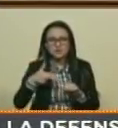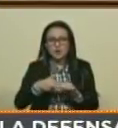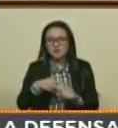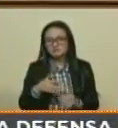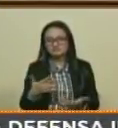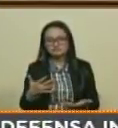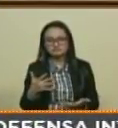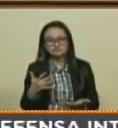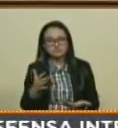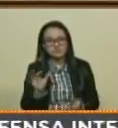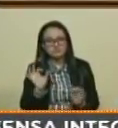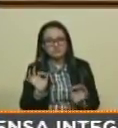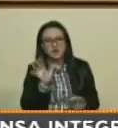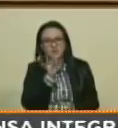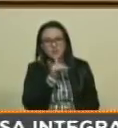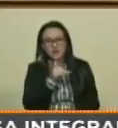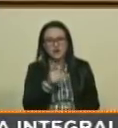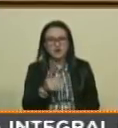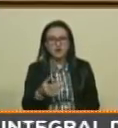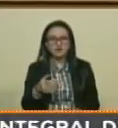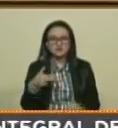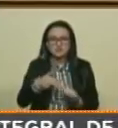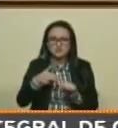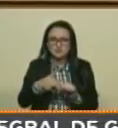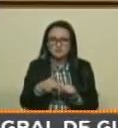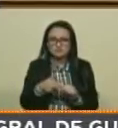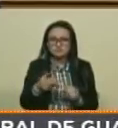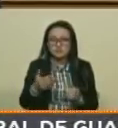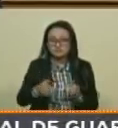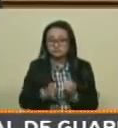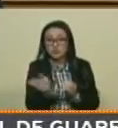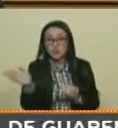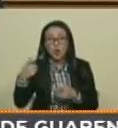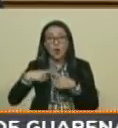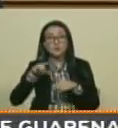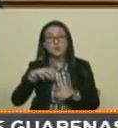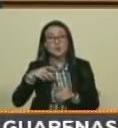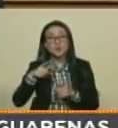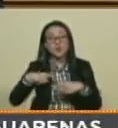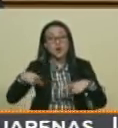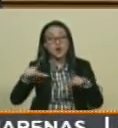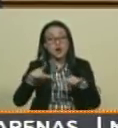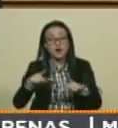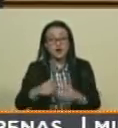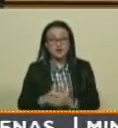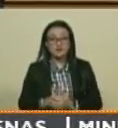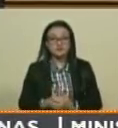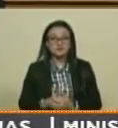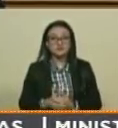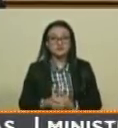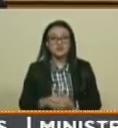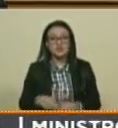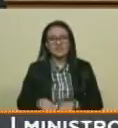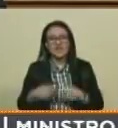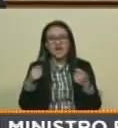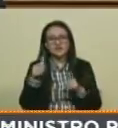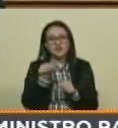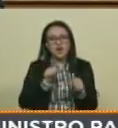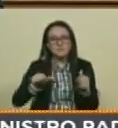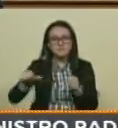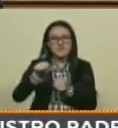el almacenamiento de crudo y combustible. Posible desvío de combustible. Abandono de instalaciones y daños ambientales, entre otros.